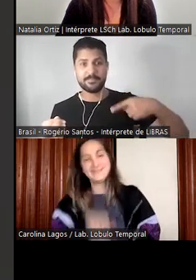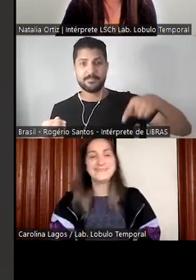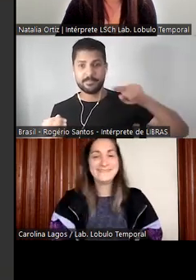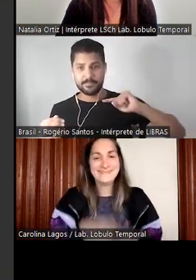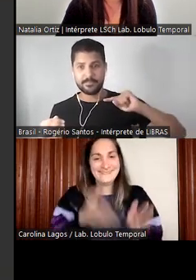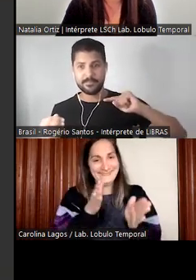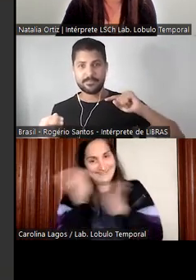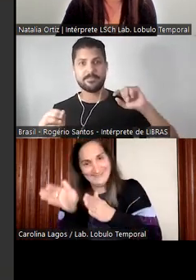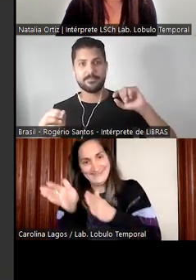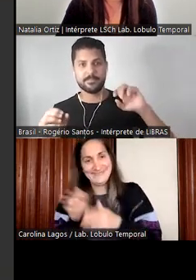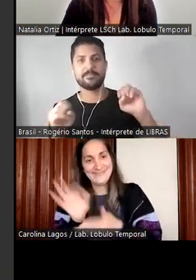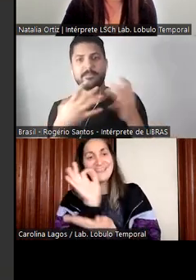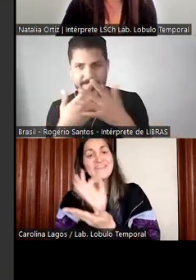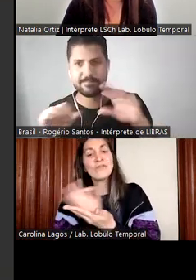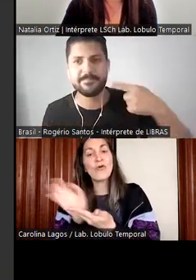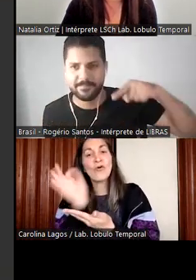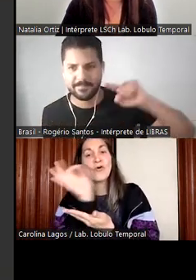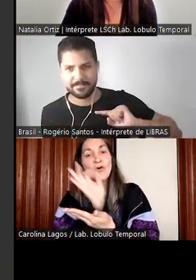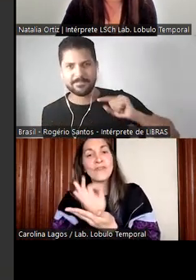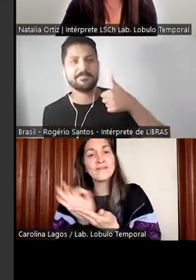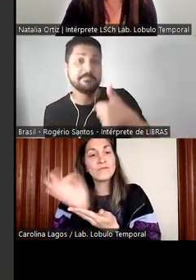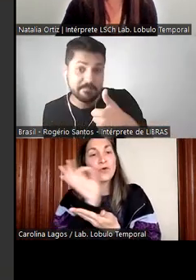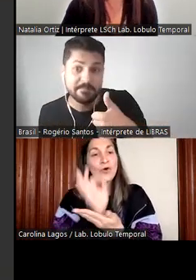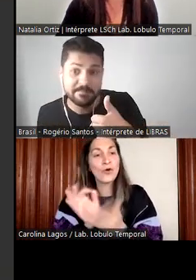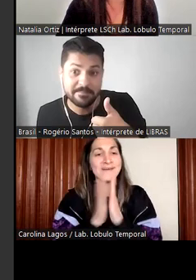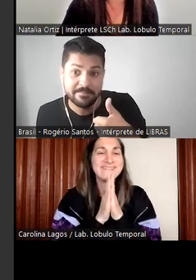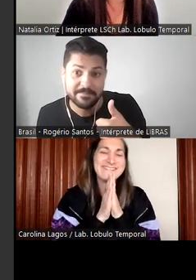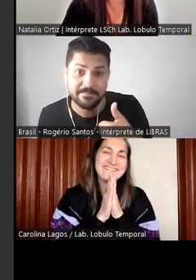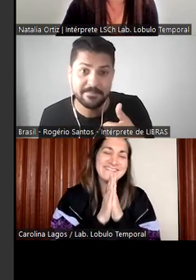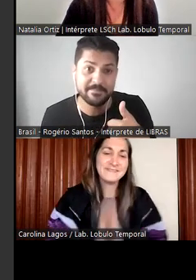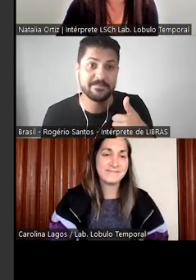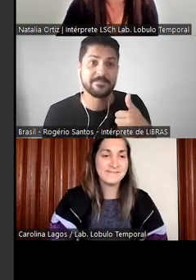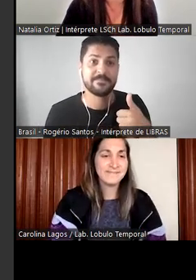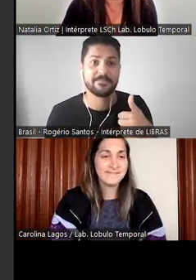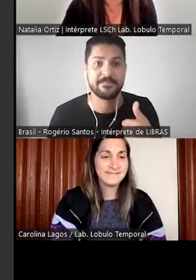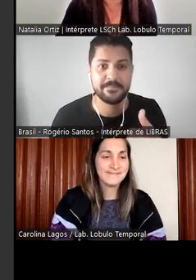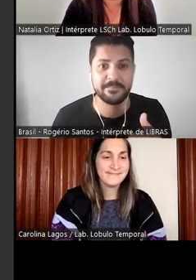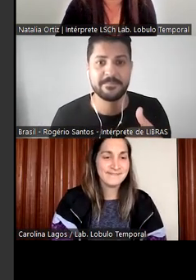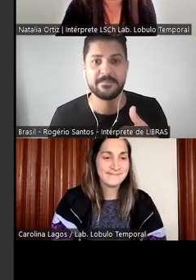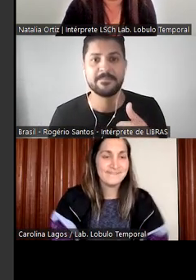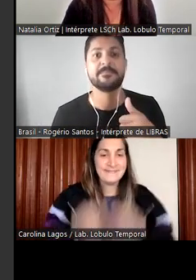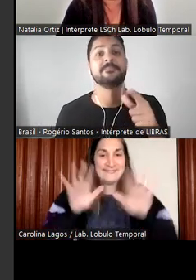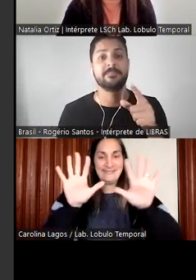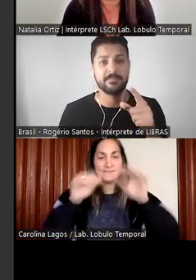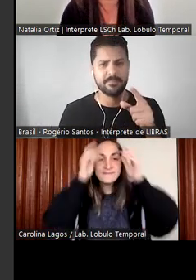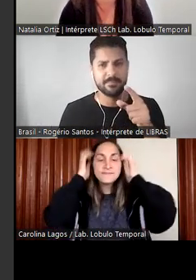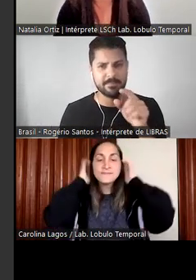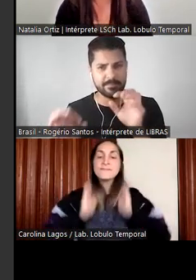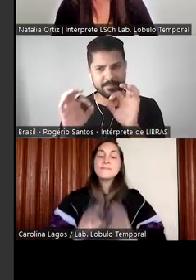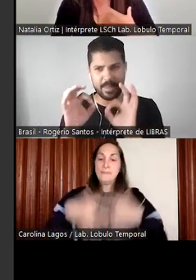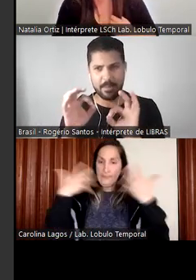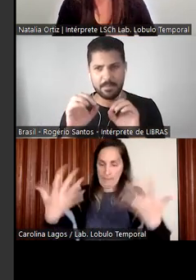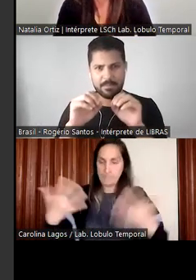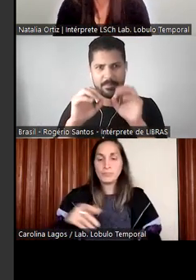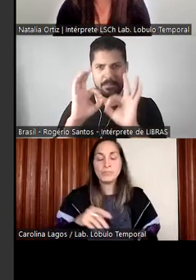Ah, ya, entonces, un poquito, en el dibujo, perdón, en el dibujo, Vivi, una, en el dibujo, déjala en el dibujo, claro,